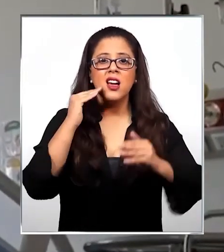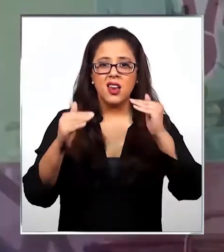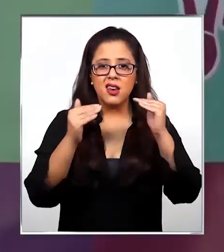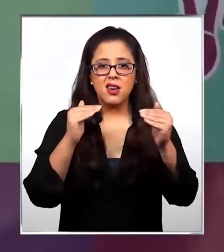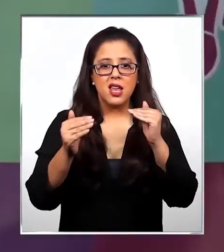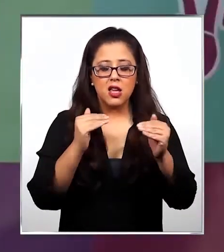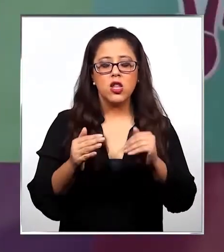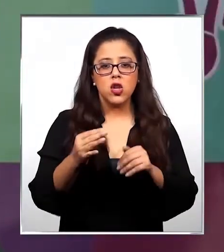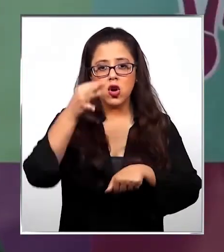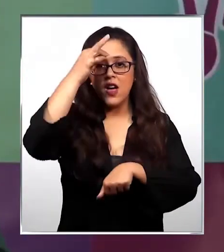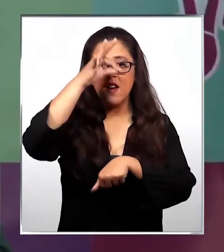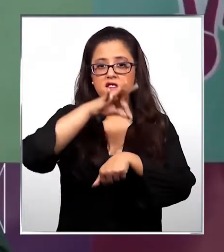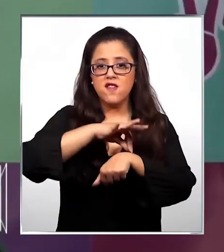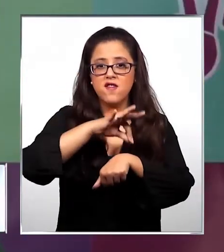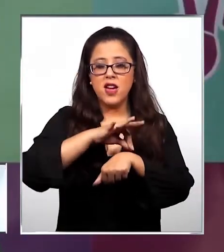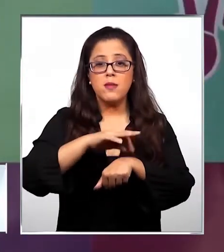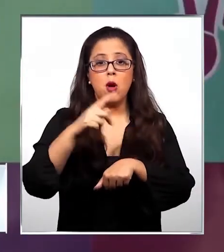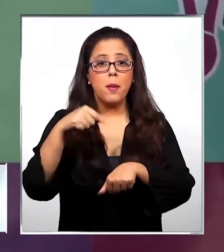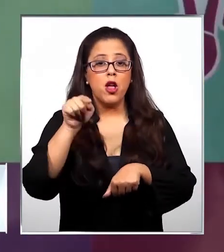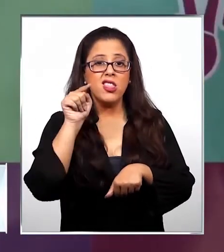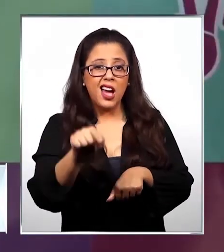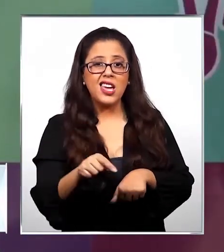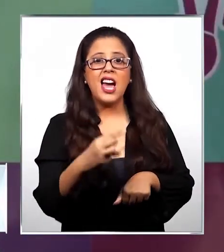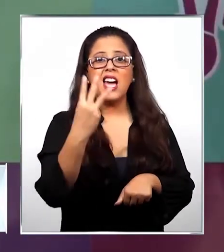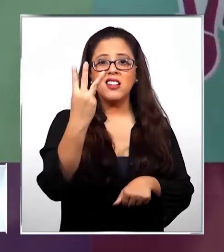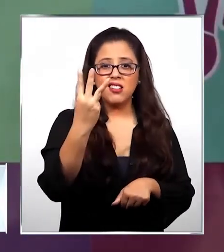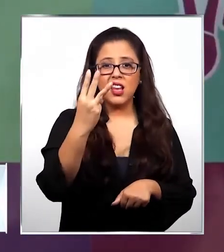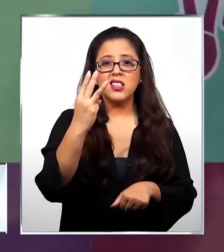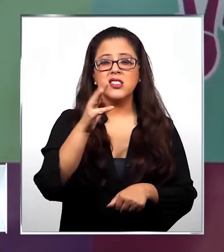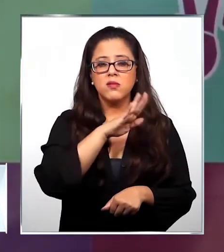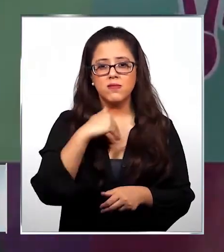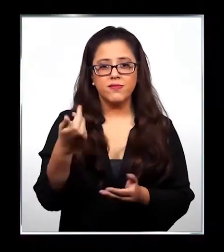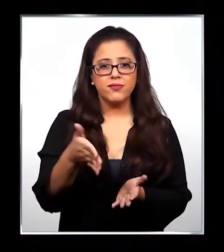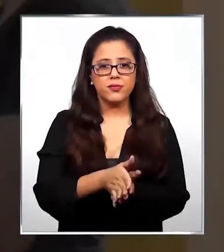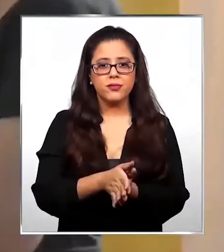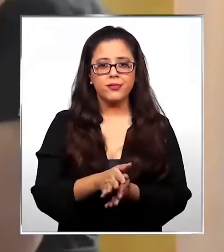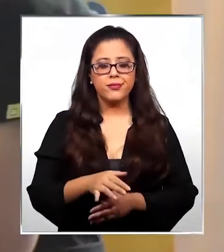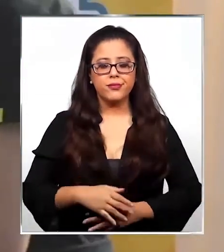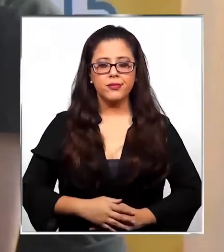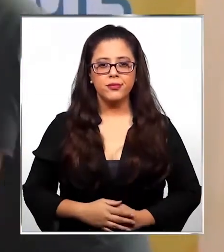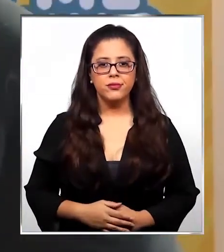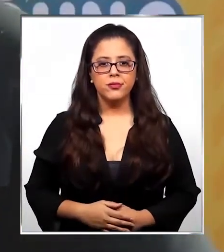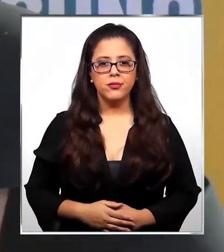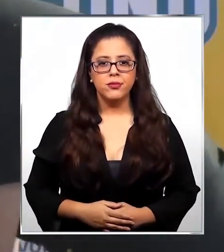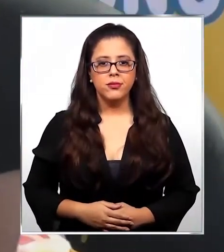casos registrados, de los cuales tenemos 3 fallecidos.